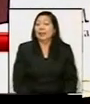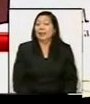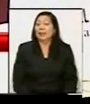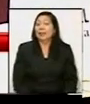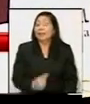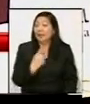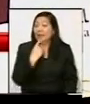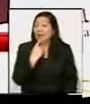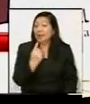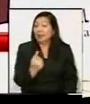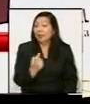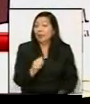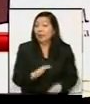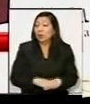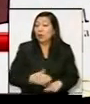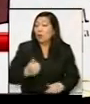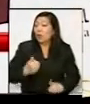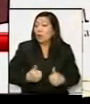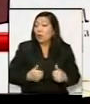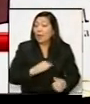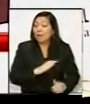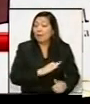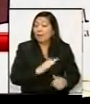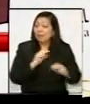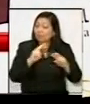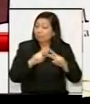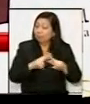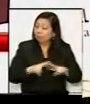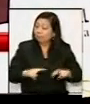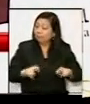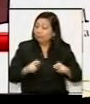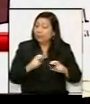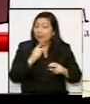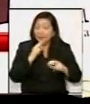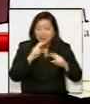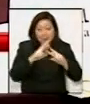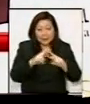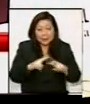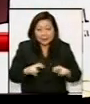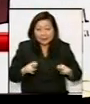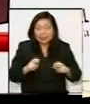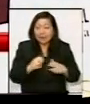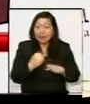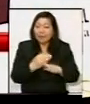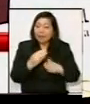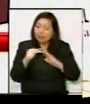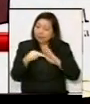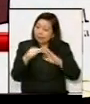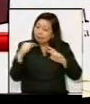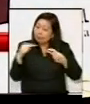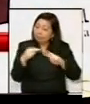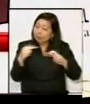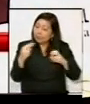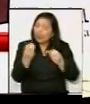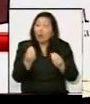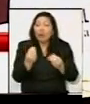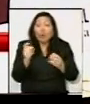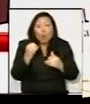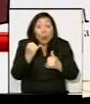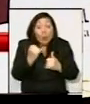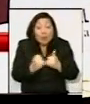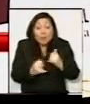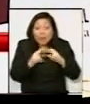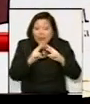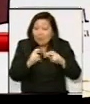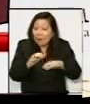se establece en los hechos sobre los cuales el fiscal investiga se investiga en fase de investigación preparatoria y concluye a la